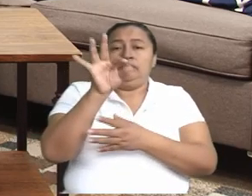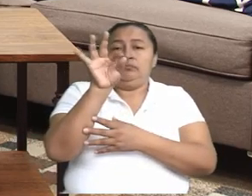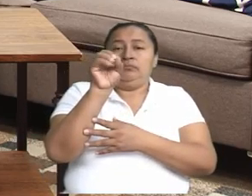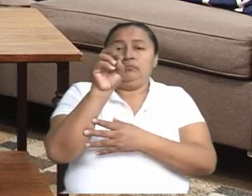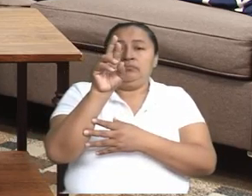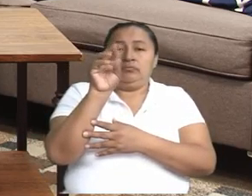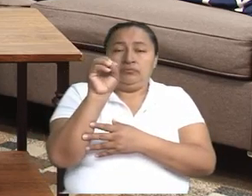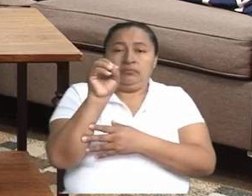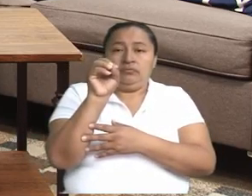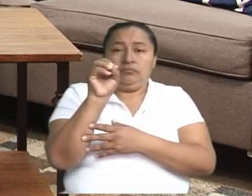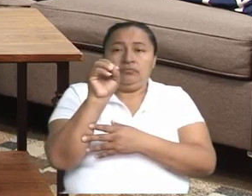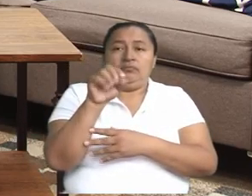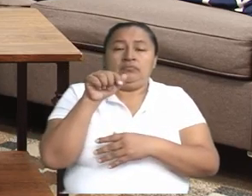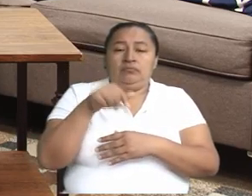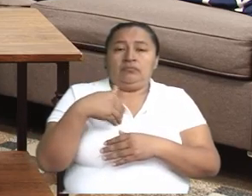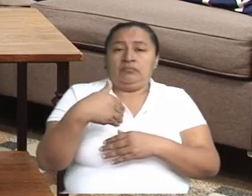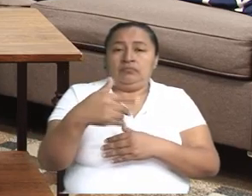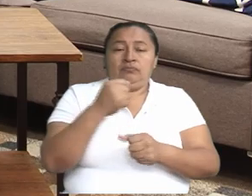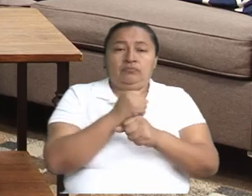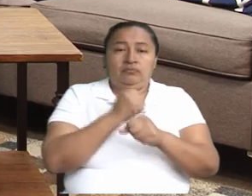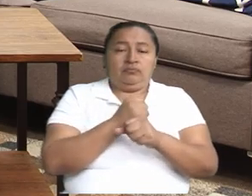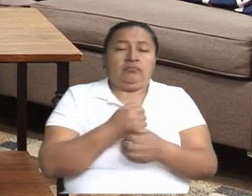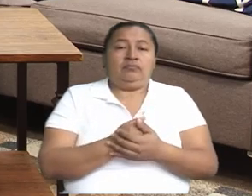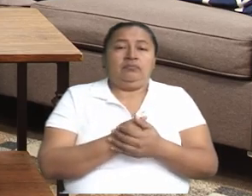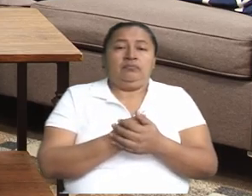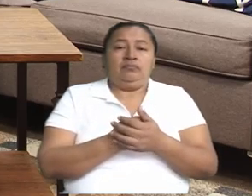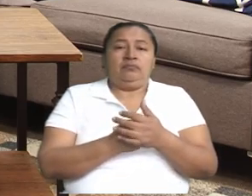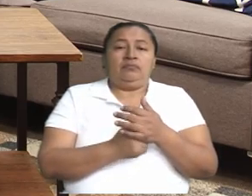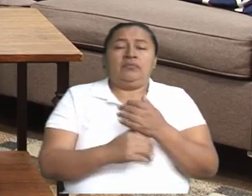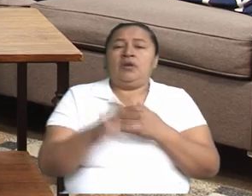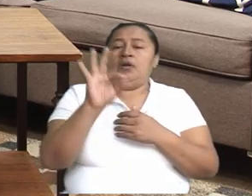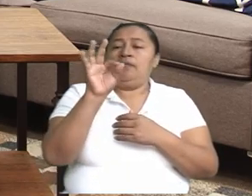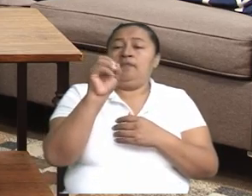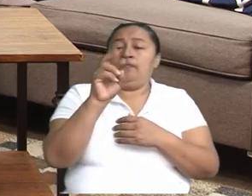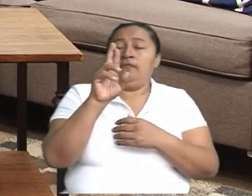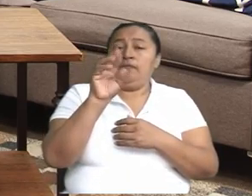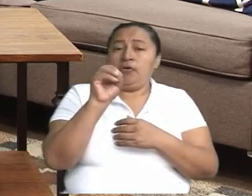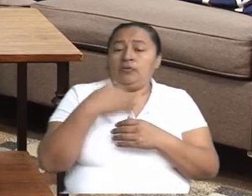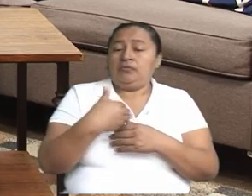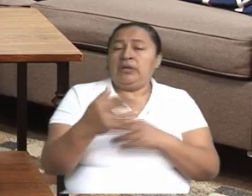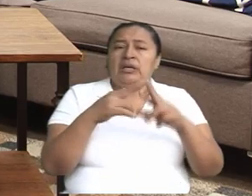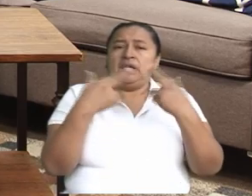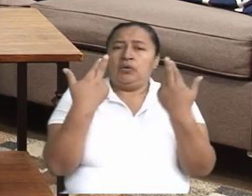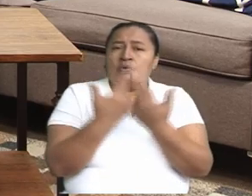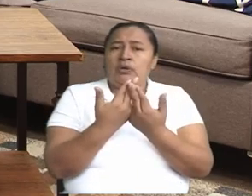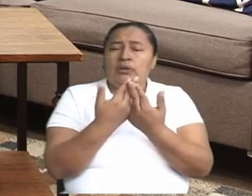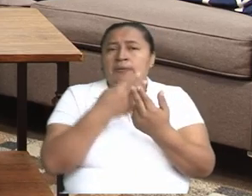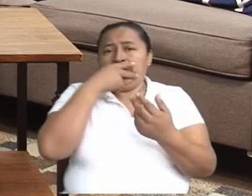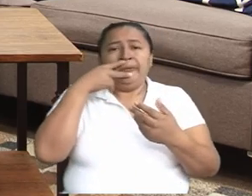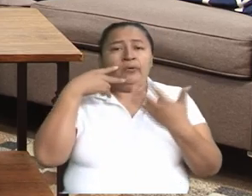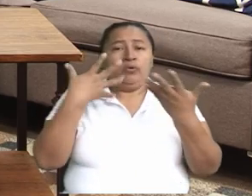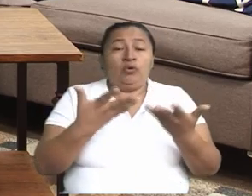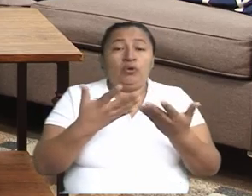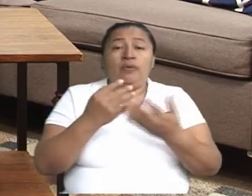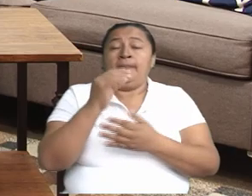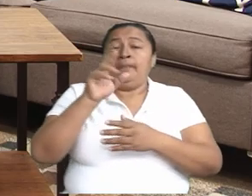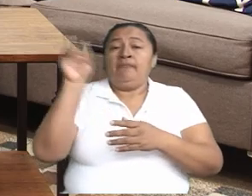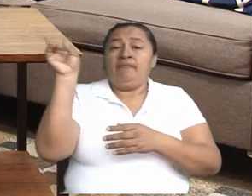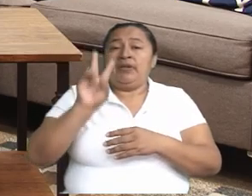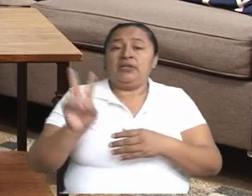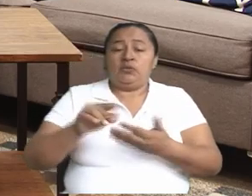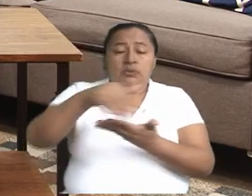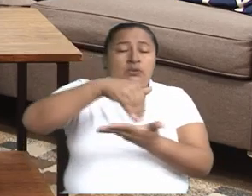durante este receso. El foro se reúne hasta en julio en Caracas, Venezuela, en solidaridad militante con